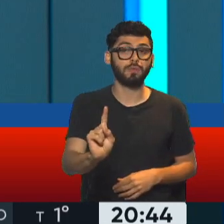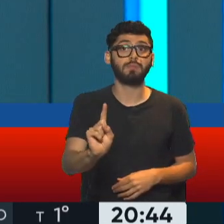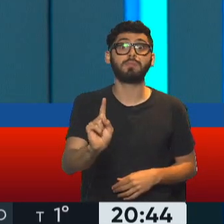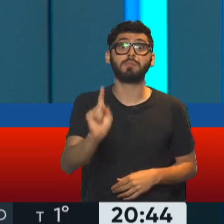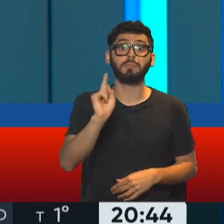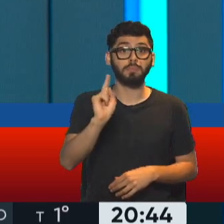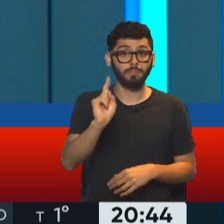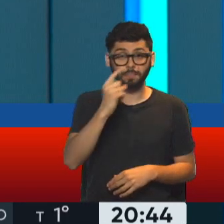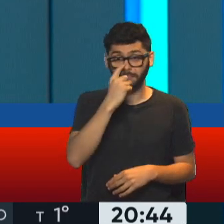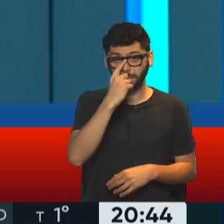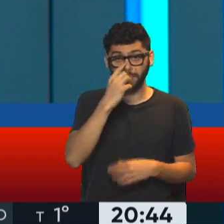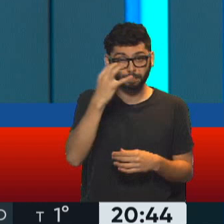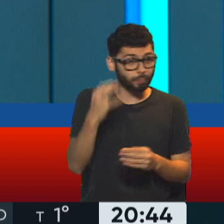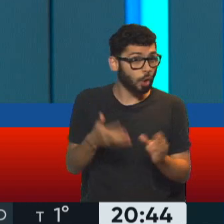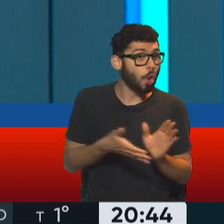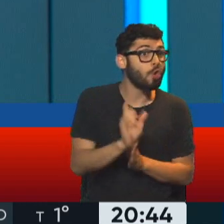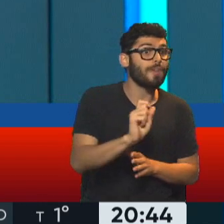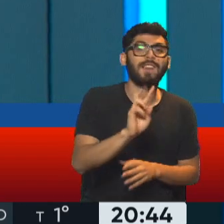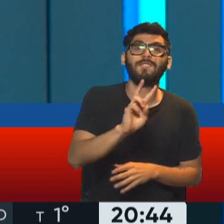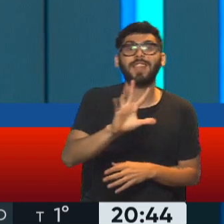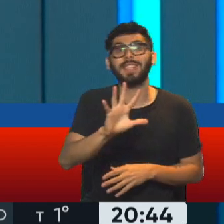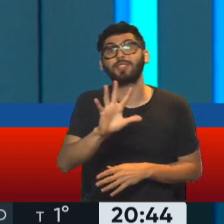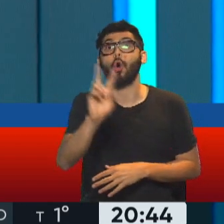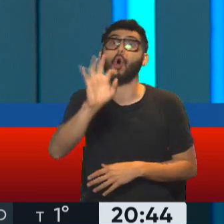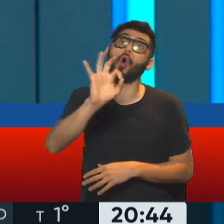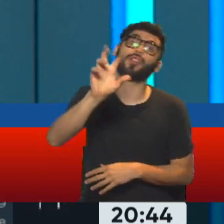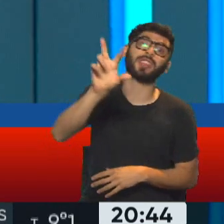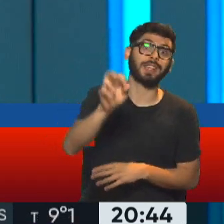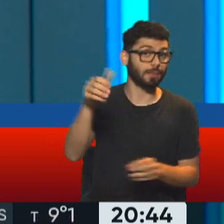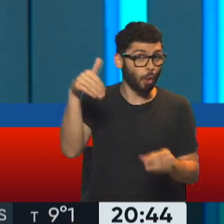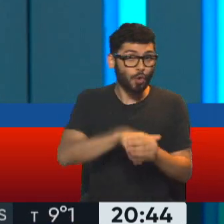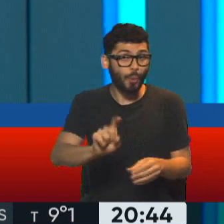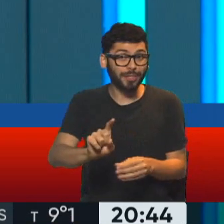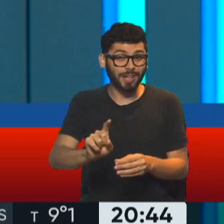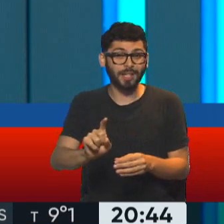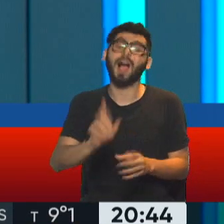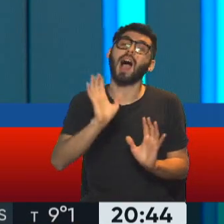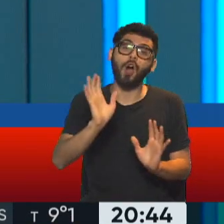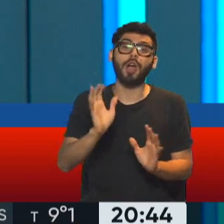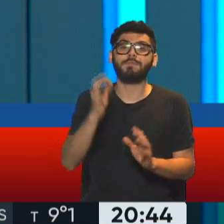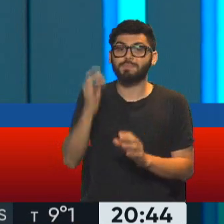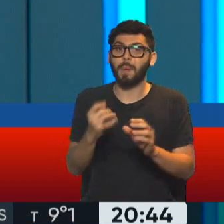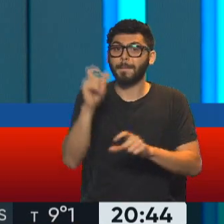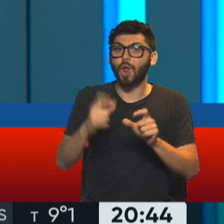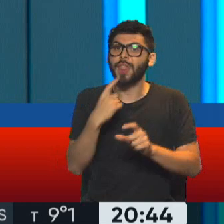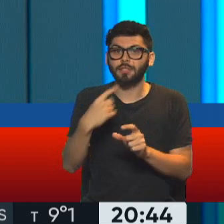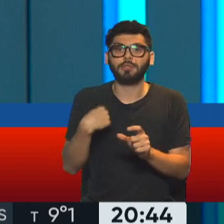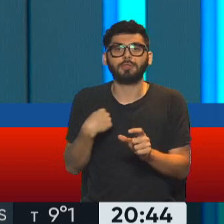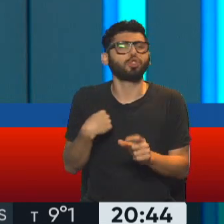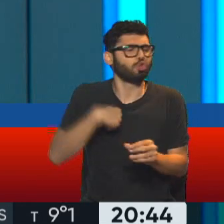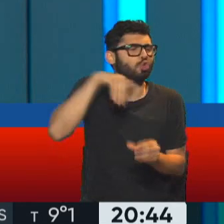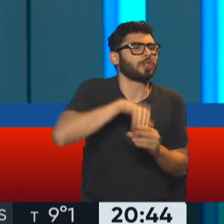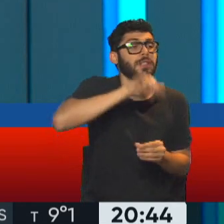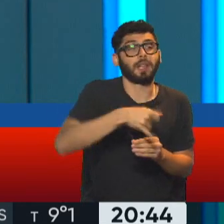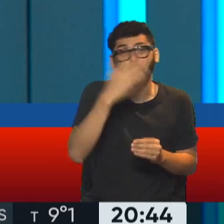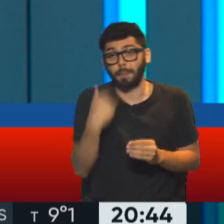no va a votar el 25 o el 30. Claro. Ahora, ese que te dice que que va a ir a votar y en realidad no va a ir a votar, te